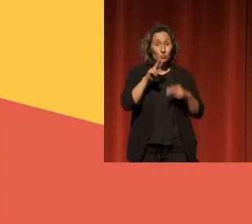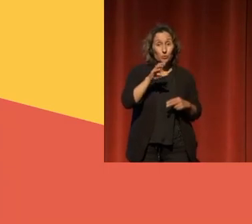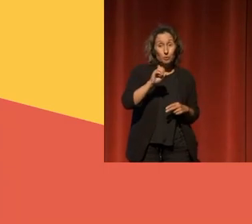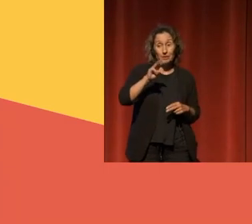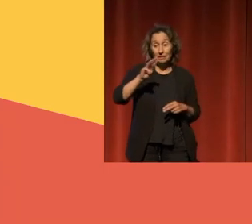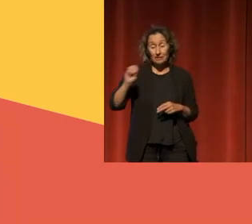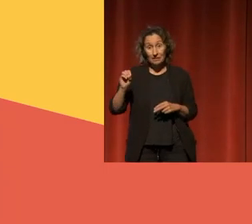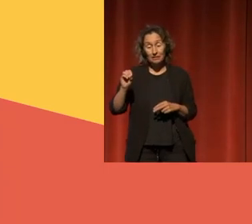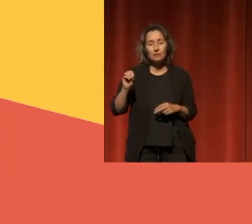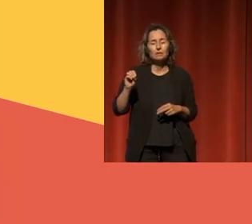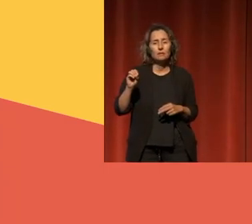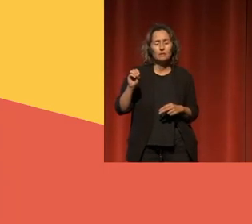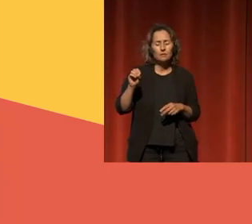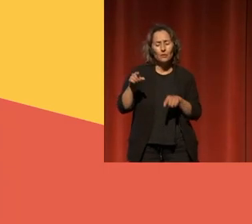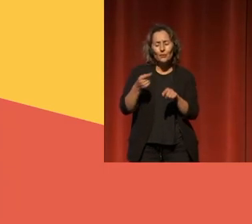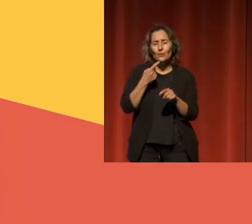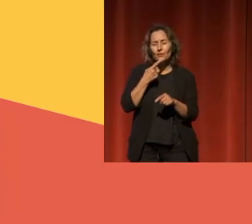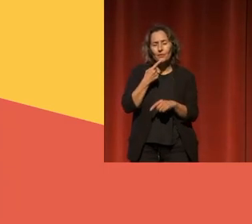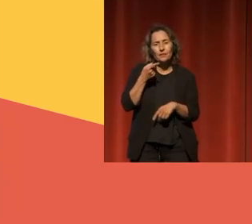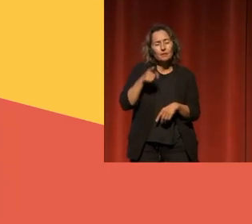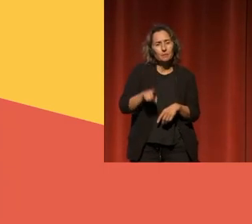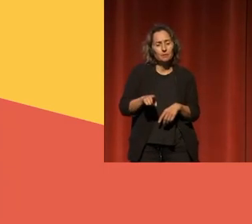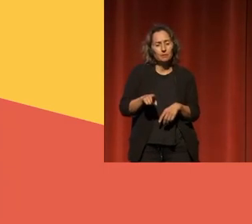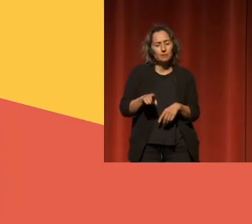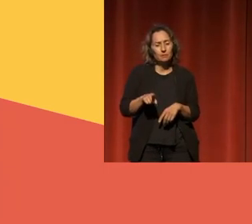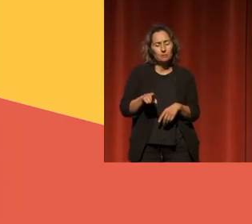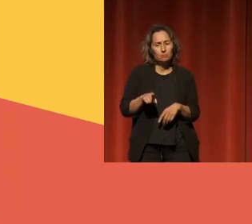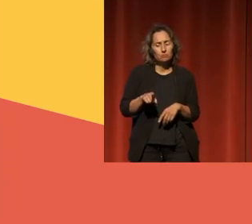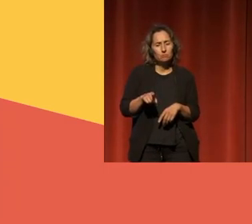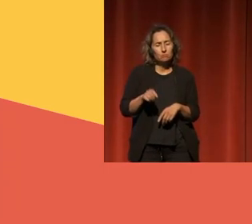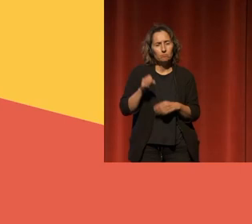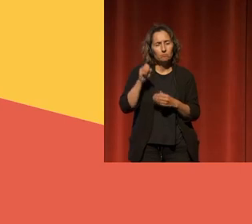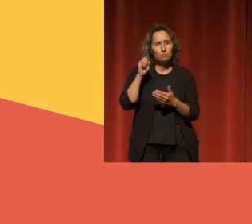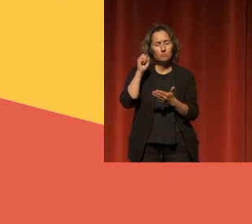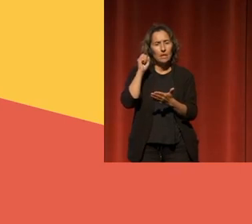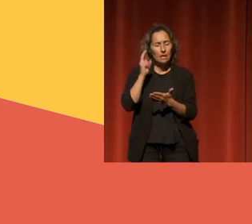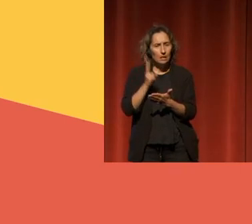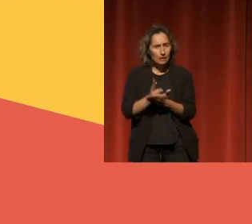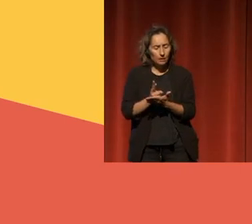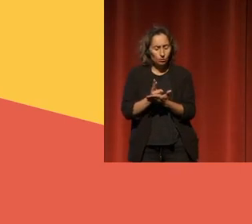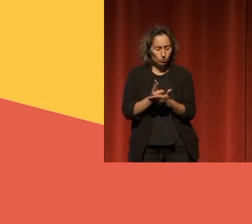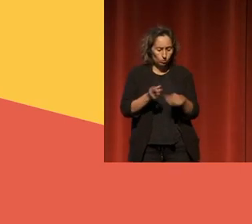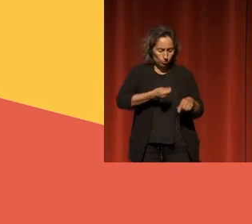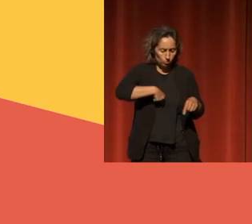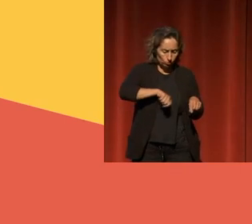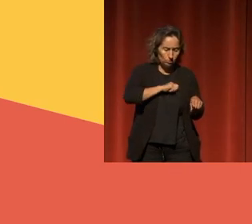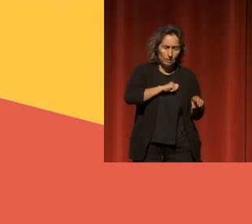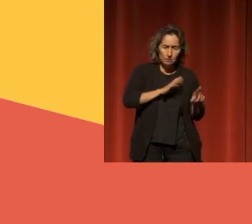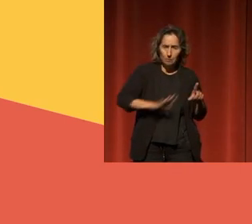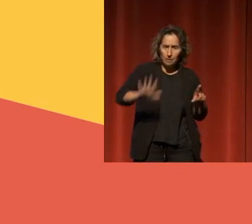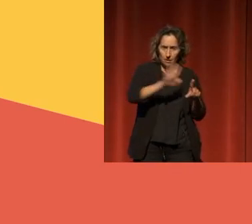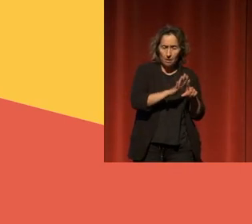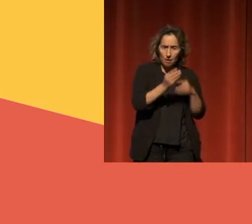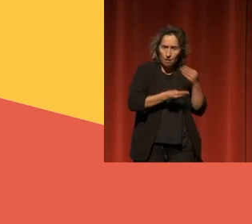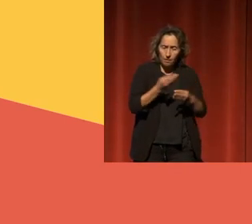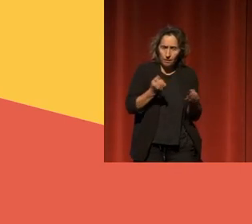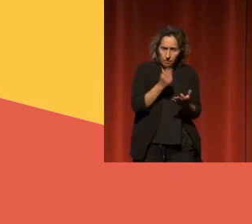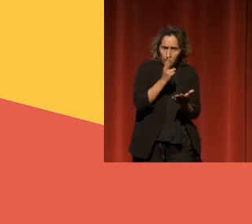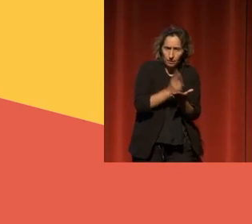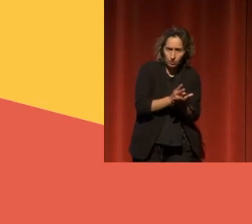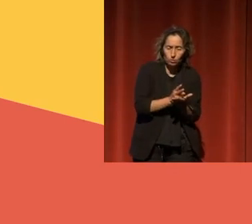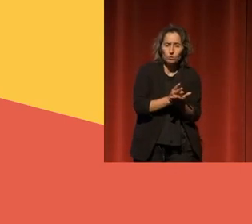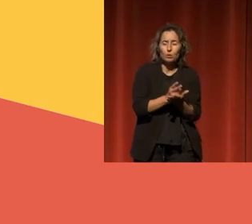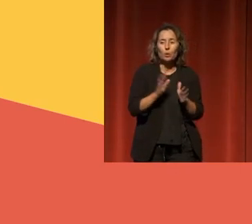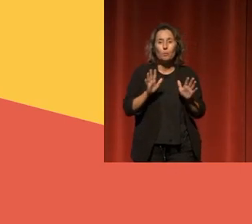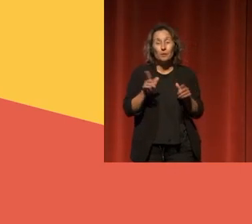2030 plantea también por supuesto una serie de retos Ah para España sin duda recordemos me